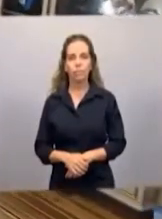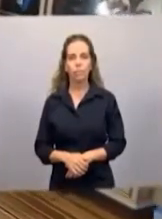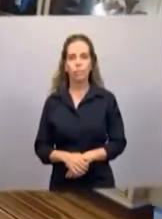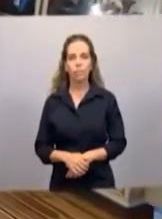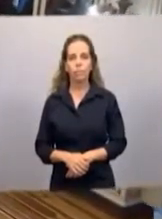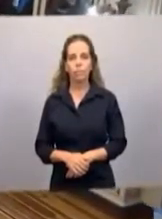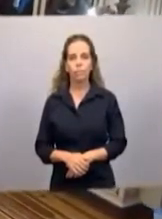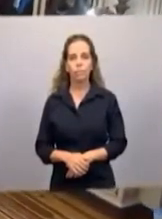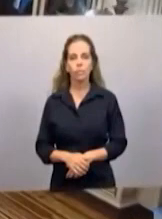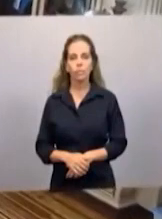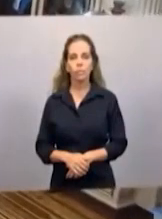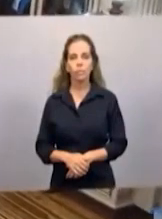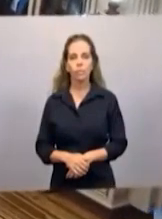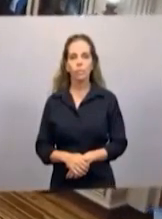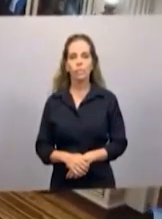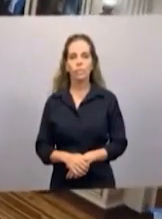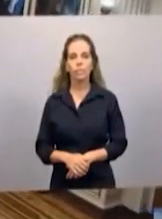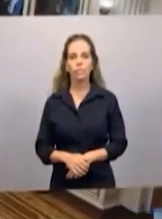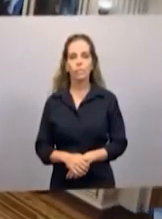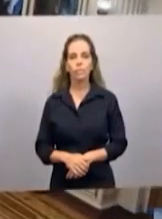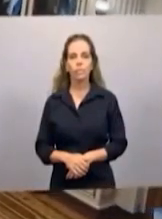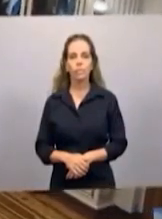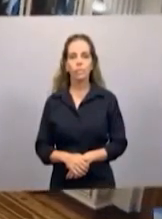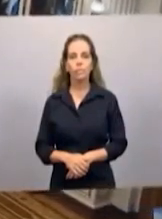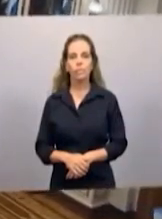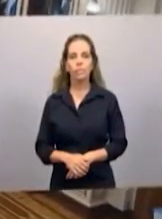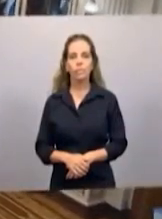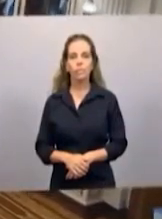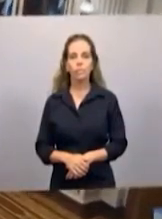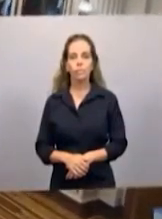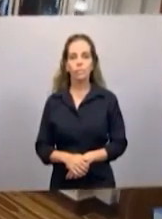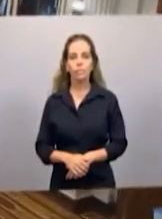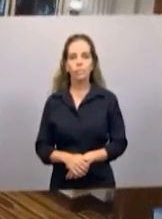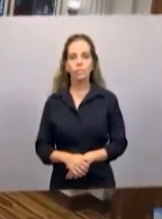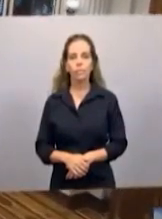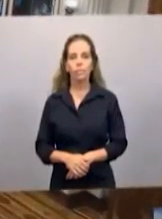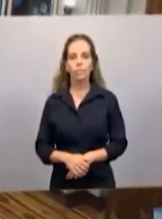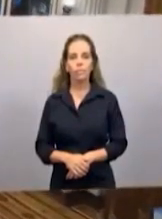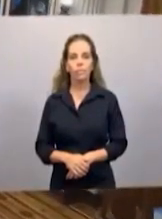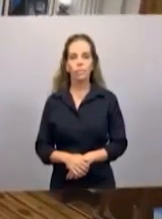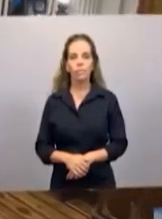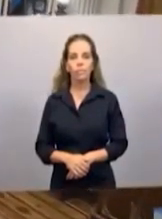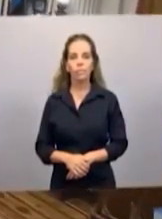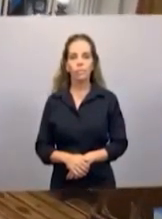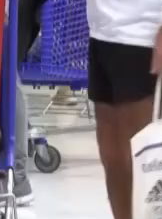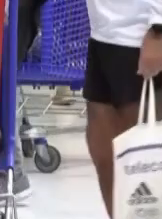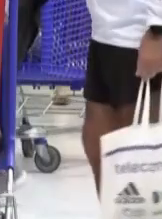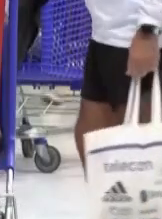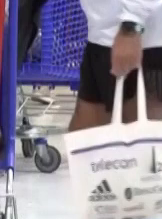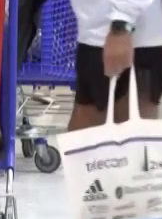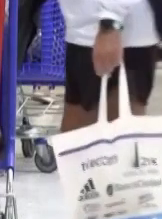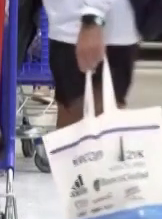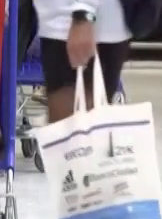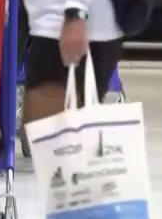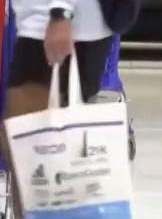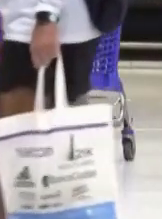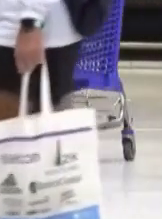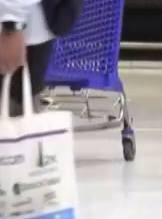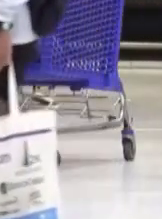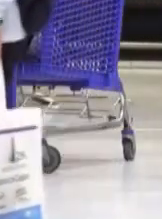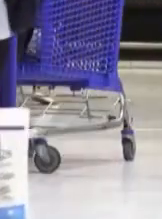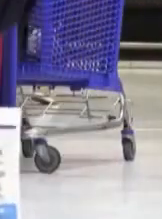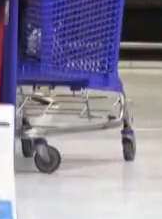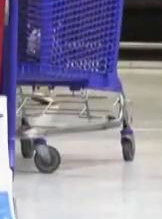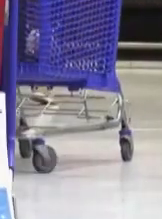financiación barata es decir los mercados están viendo que Argentina por primera vez en la historia está haciendo